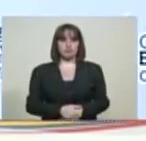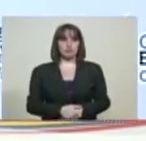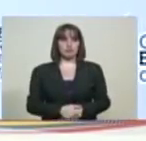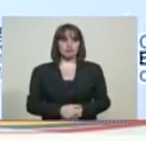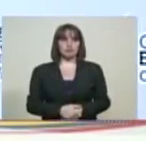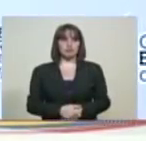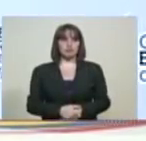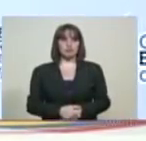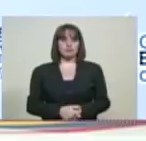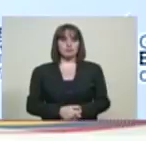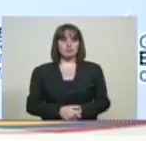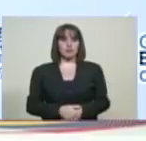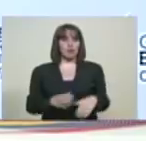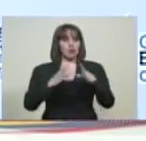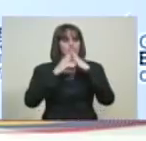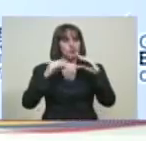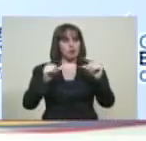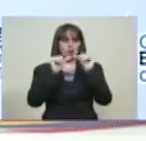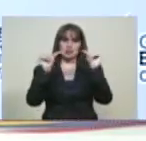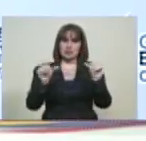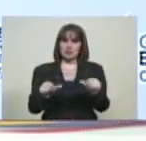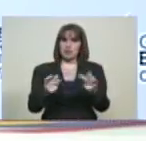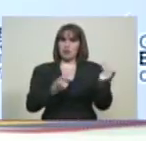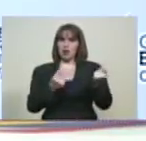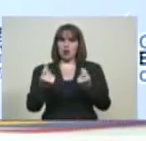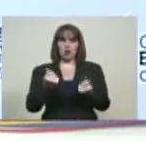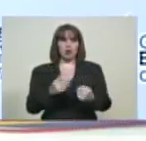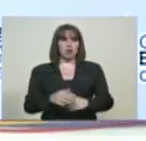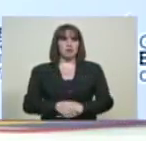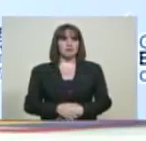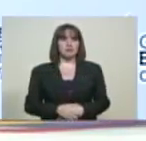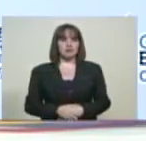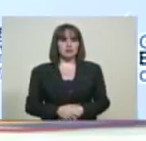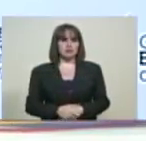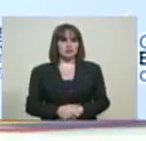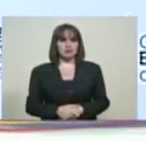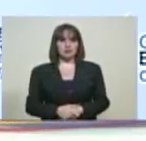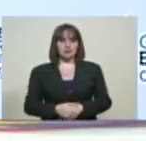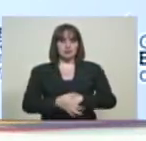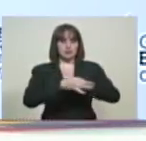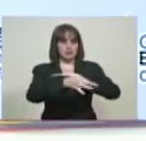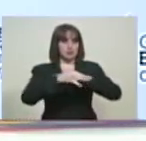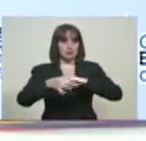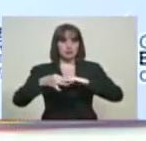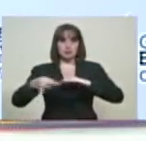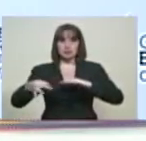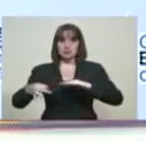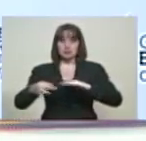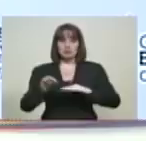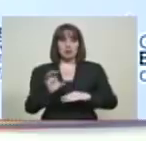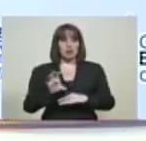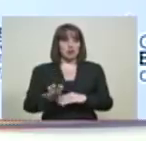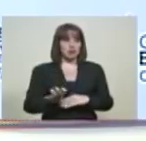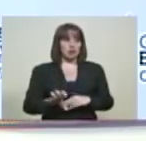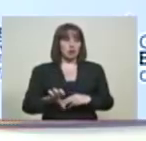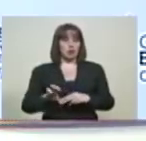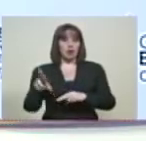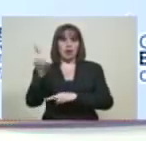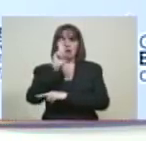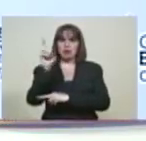de todo el sistema económico desde el municipio desde el estado y las